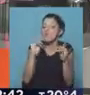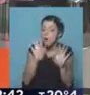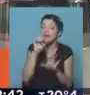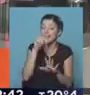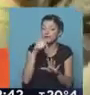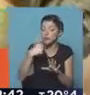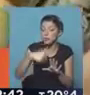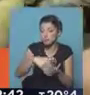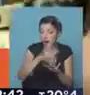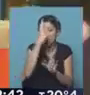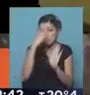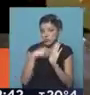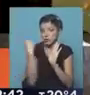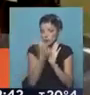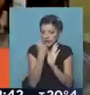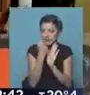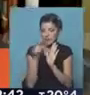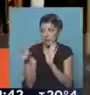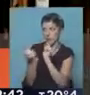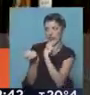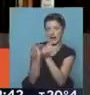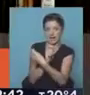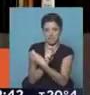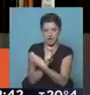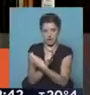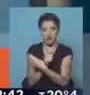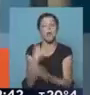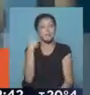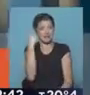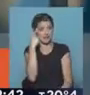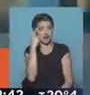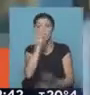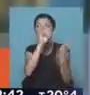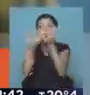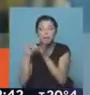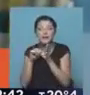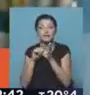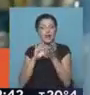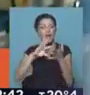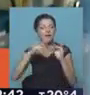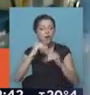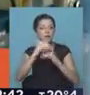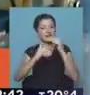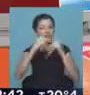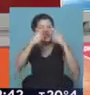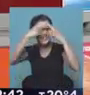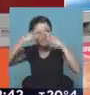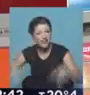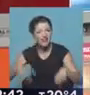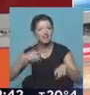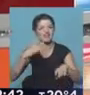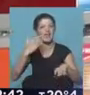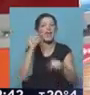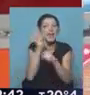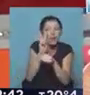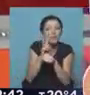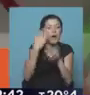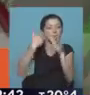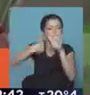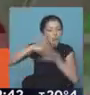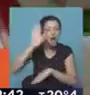implementar este punto, pero posibilitar que haya países que tengan un desarrollo distinto un desarrollo más sano en